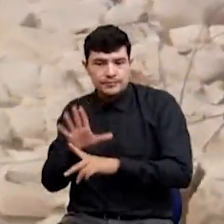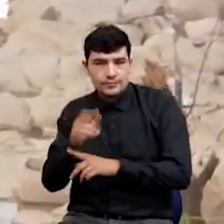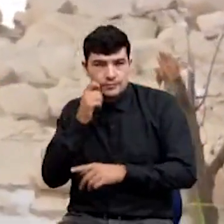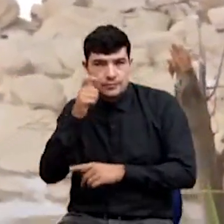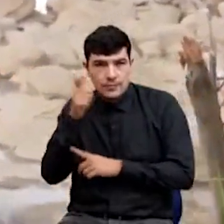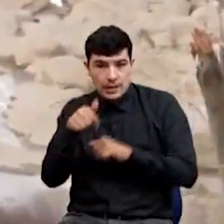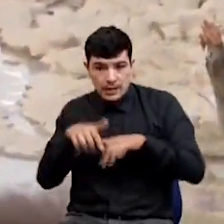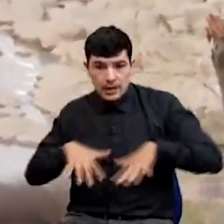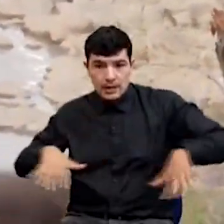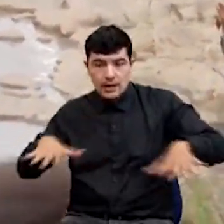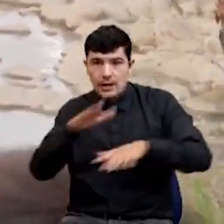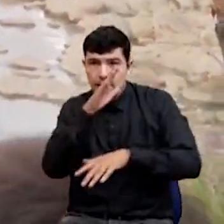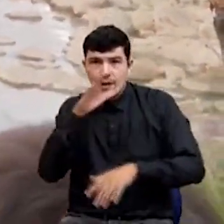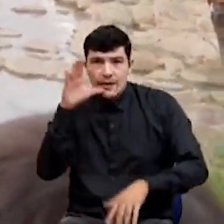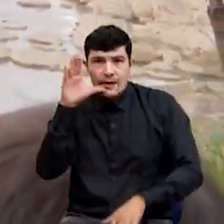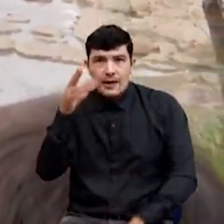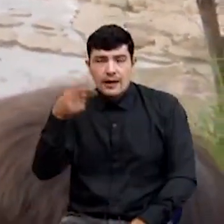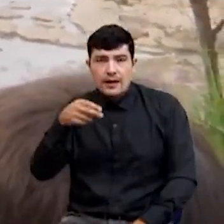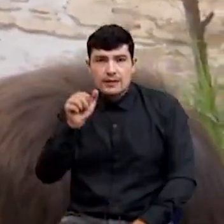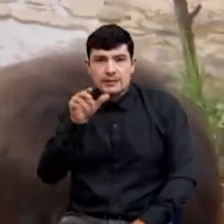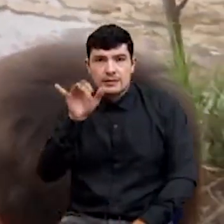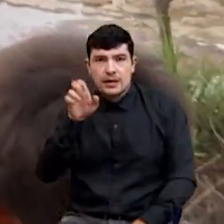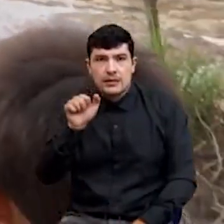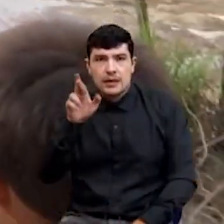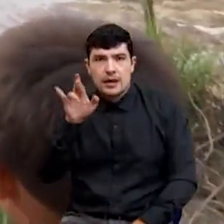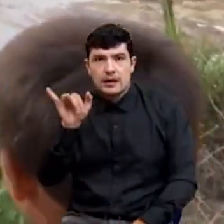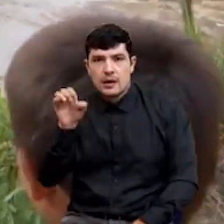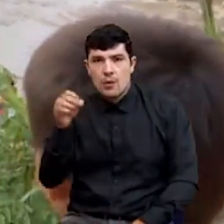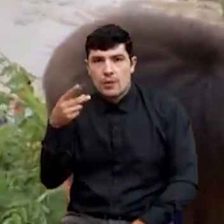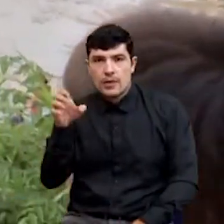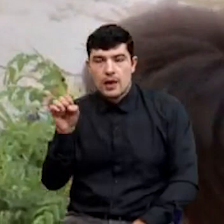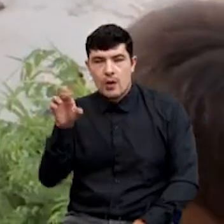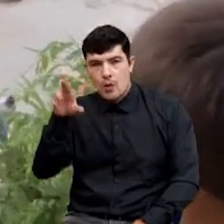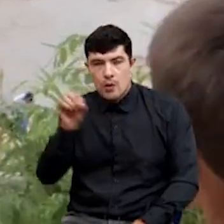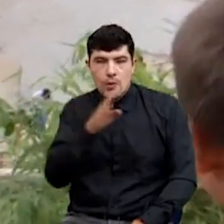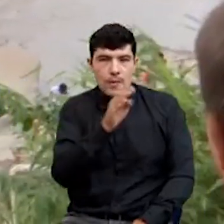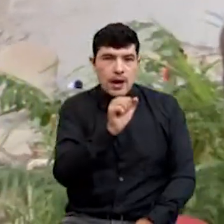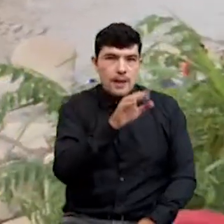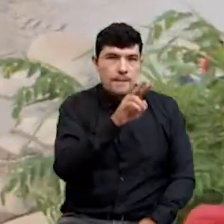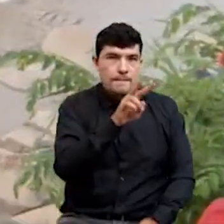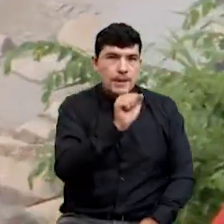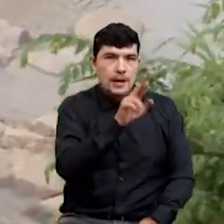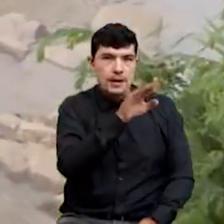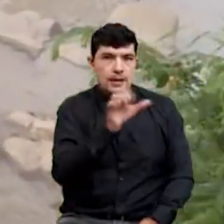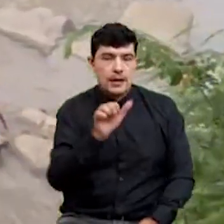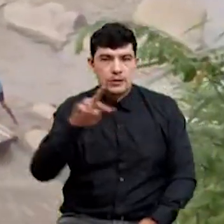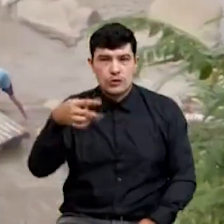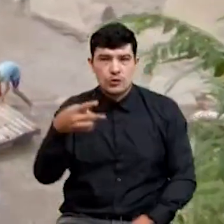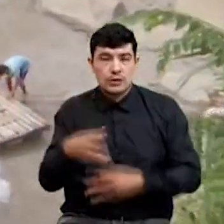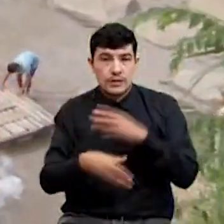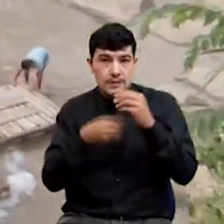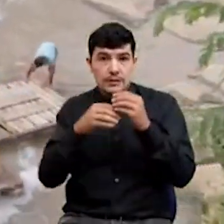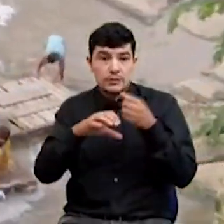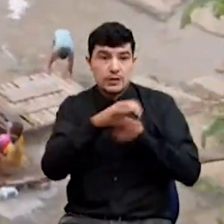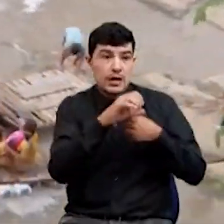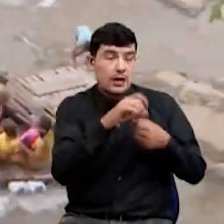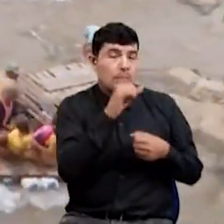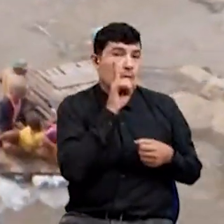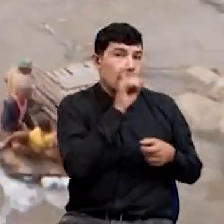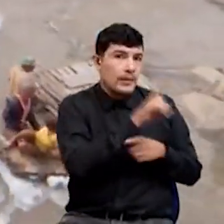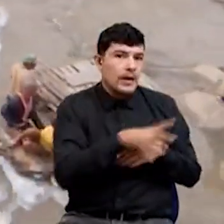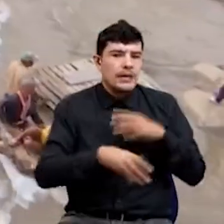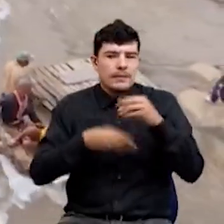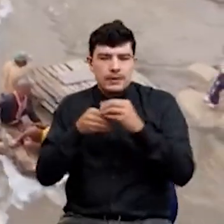Hacienda río de oro va variados la bendición de Dios y habitantes de veredas de la capital santanderiana y de Girón